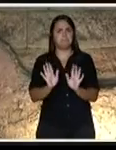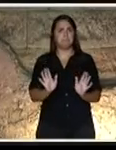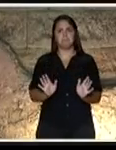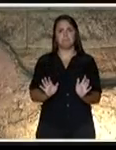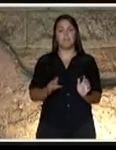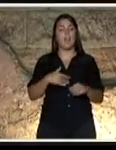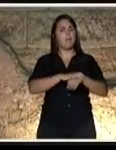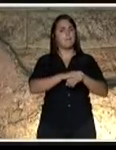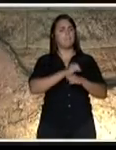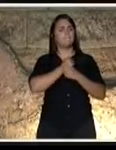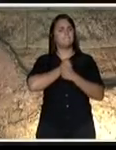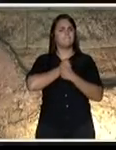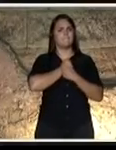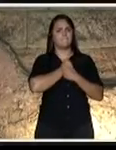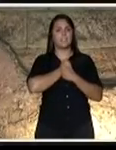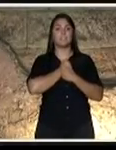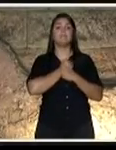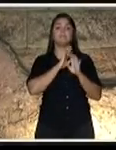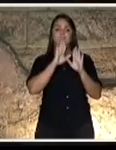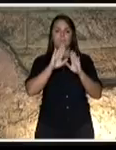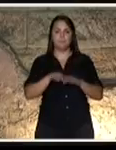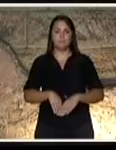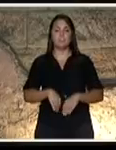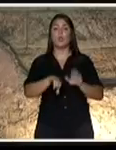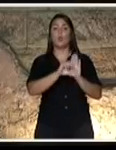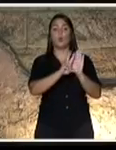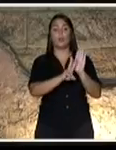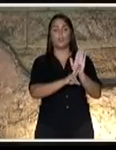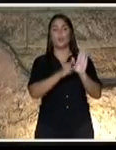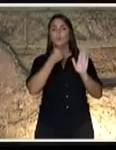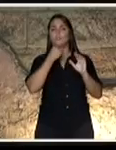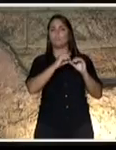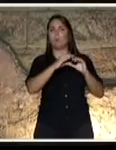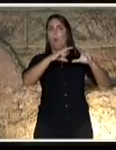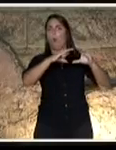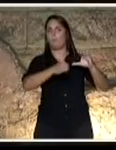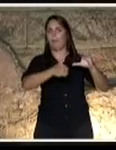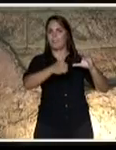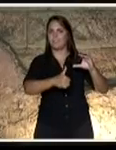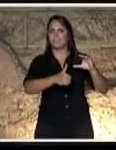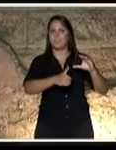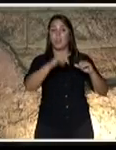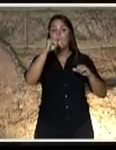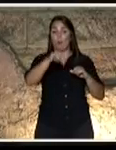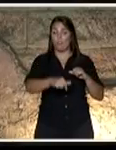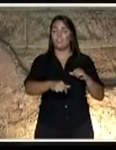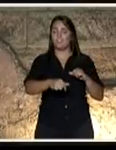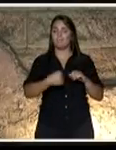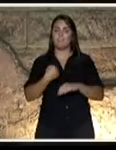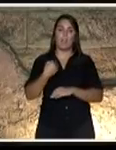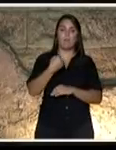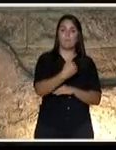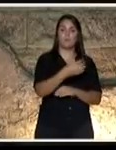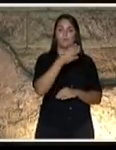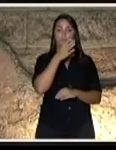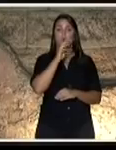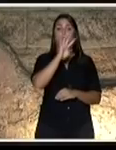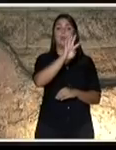mucho han exaltado mi currículo. Hoy, avalado por